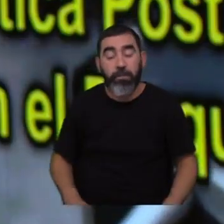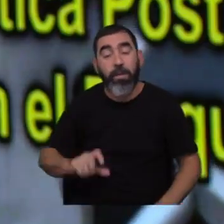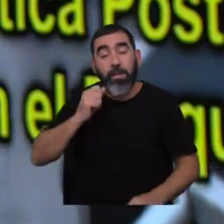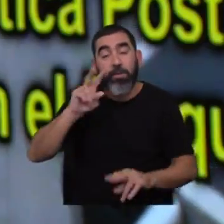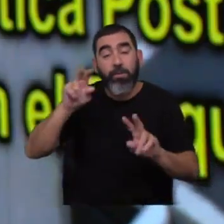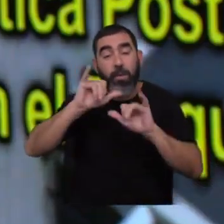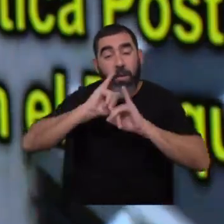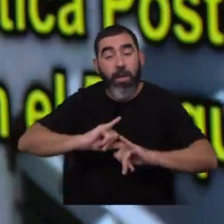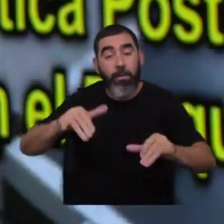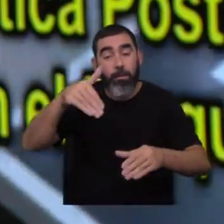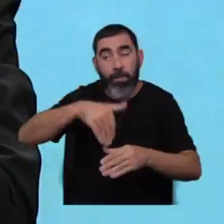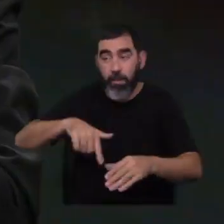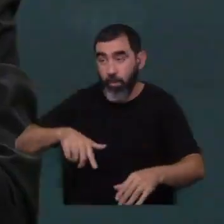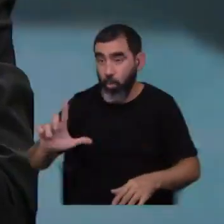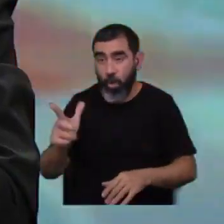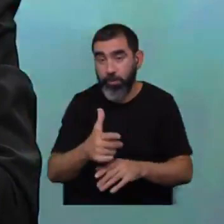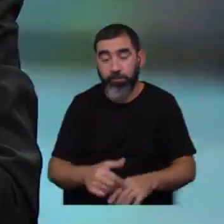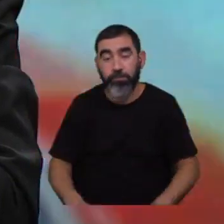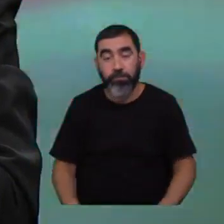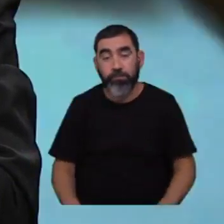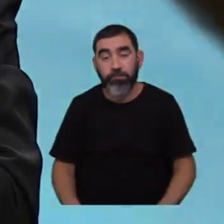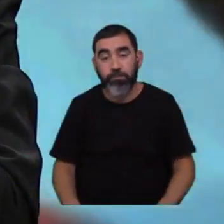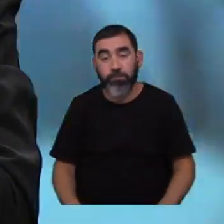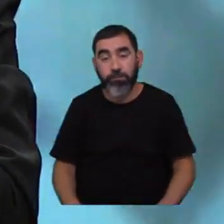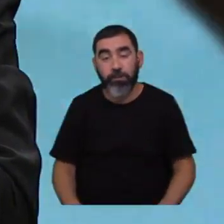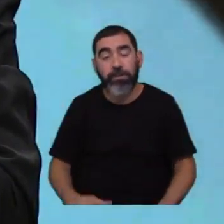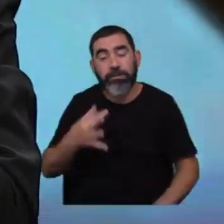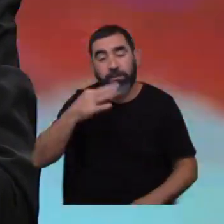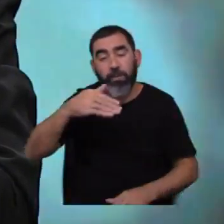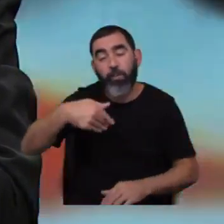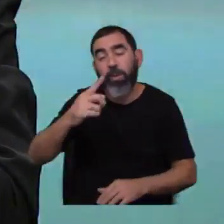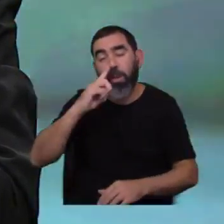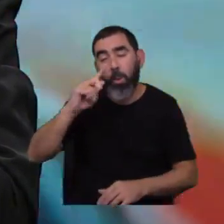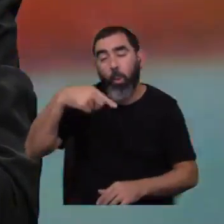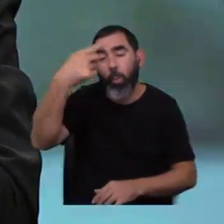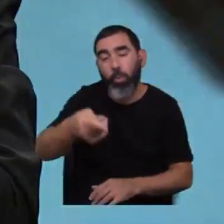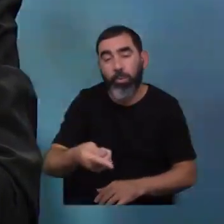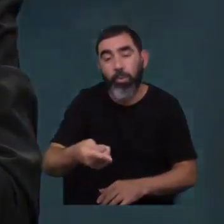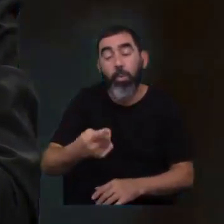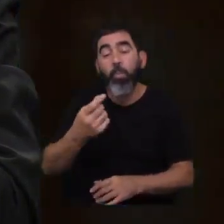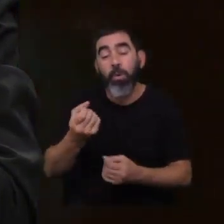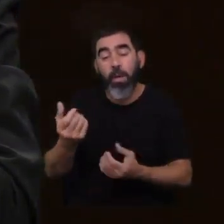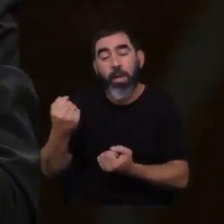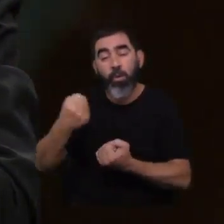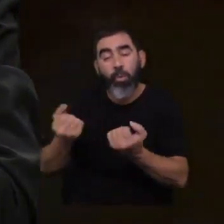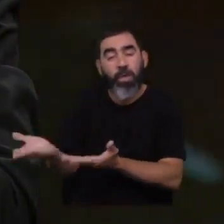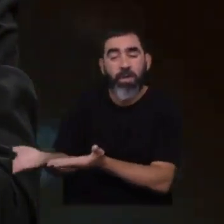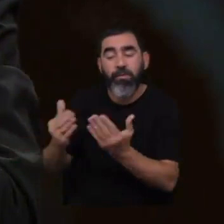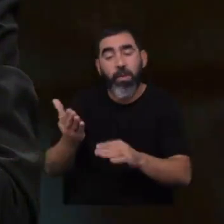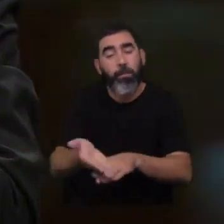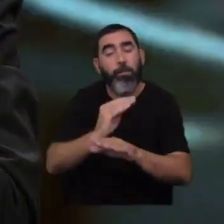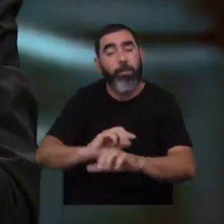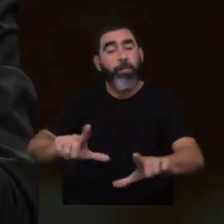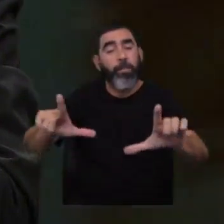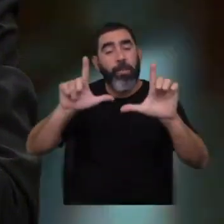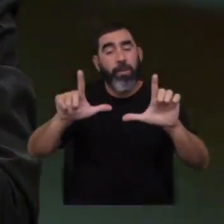campaña electoral, que no lo estamos viendo, ¿no? Sin duda, sin duda, sin duda. Seguramente lo veamos después de junio, porque la Cámara ha invitado a todos los precandidatos